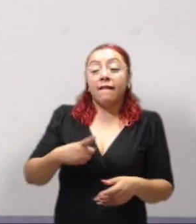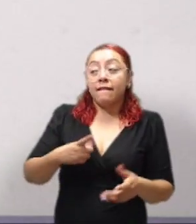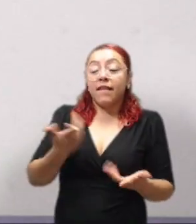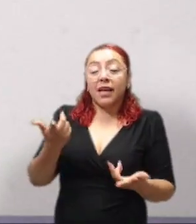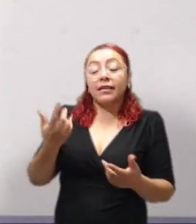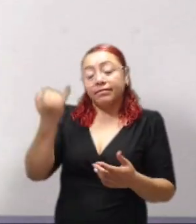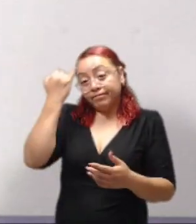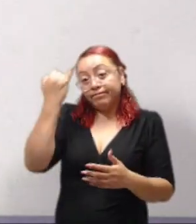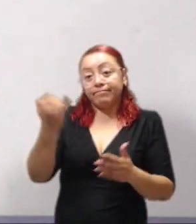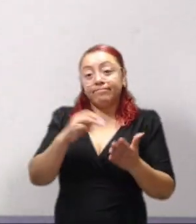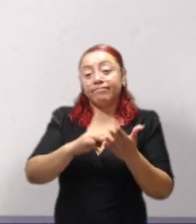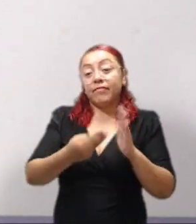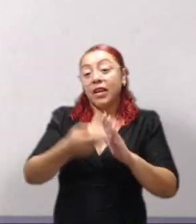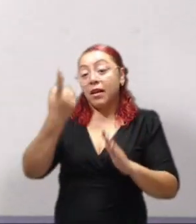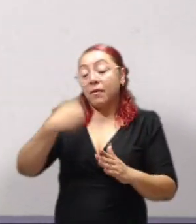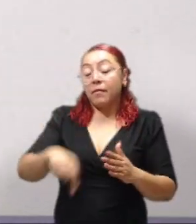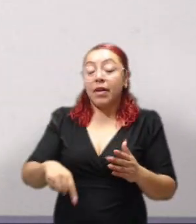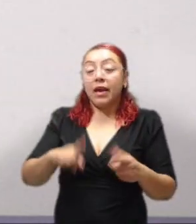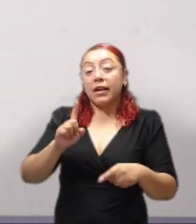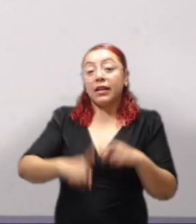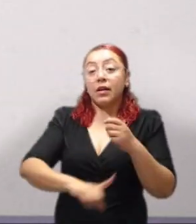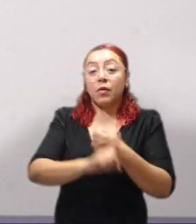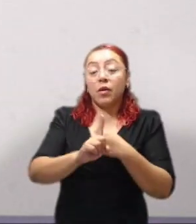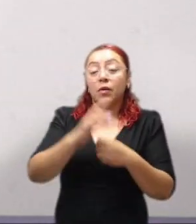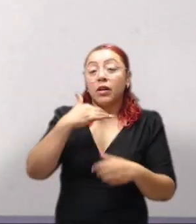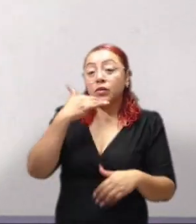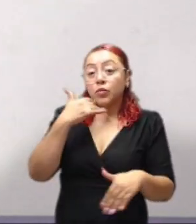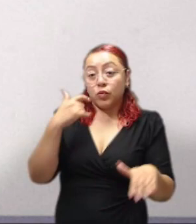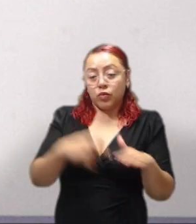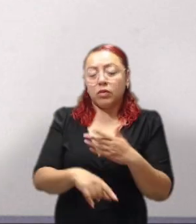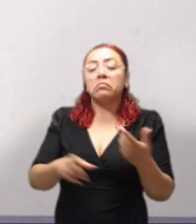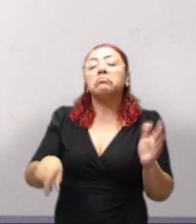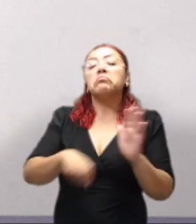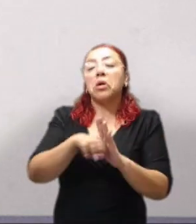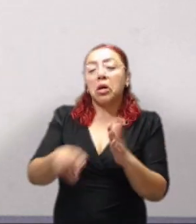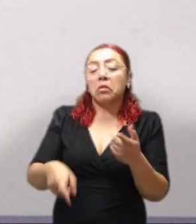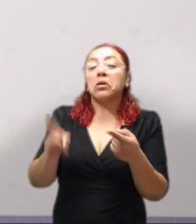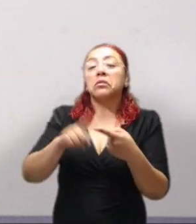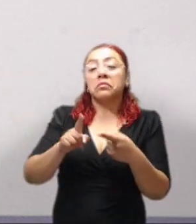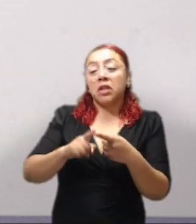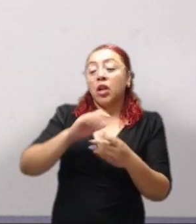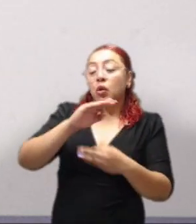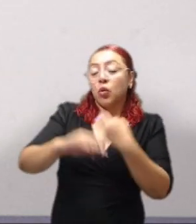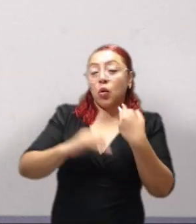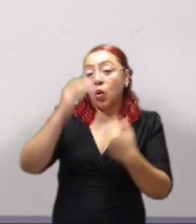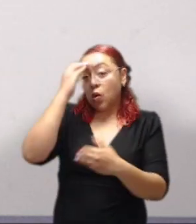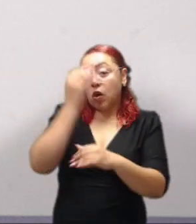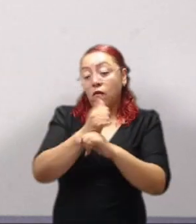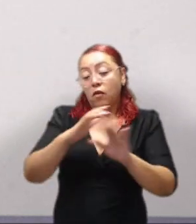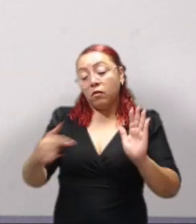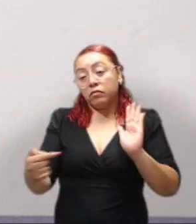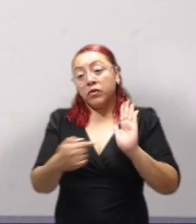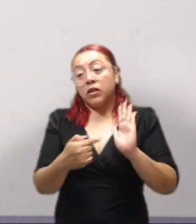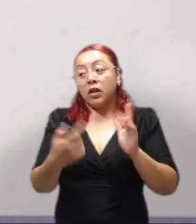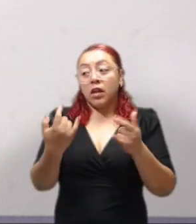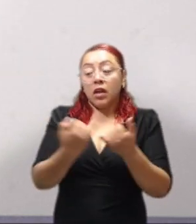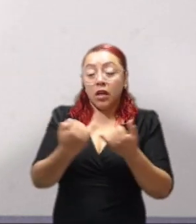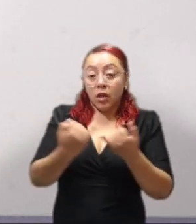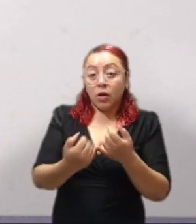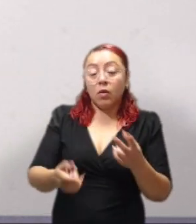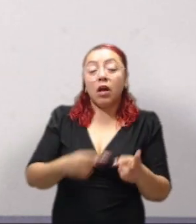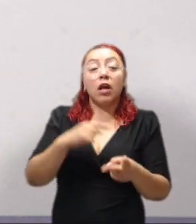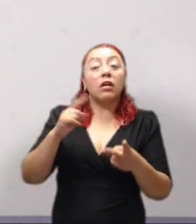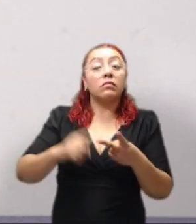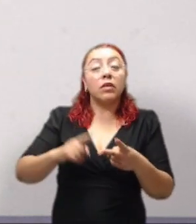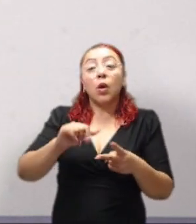pues primero el acceso a la información Tenemos también una plataforma de transparencia pues donde igual se viera la ejecución del gasto público